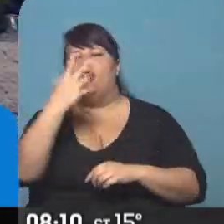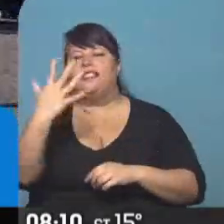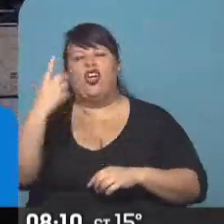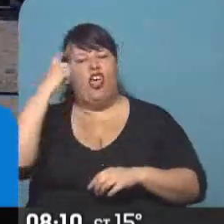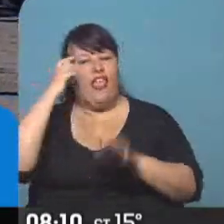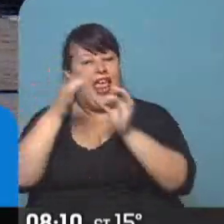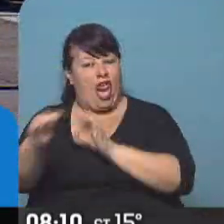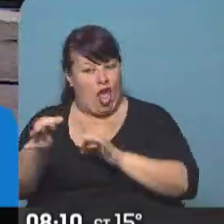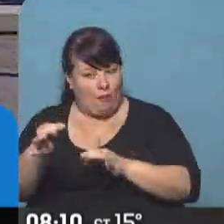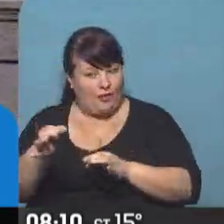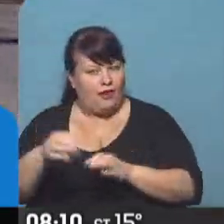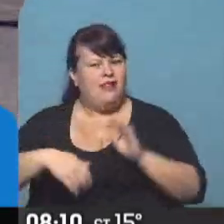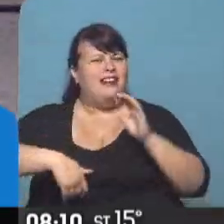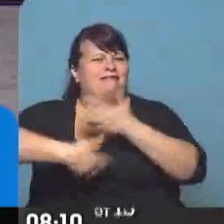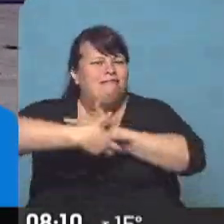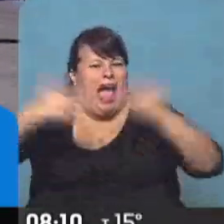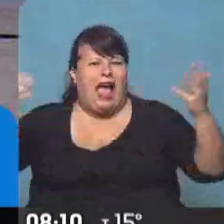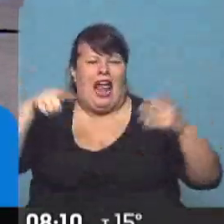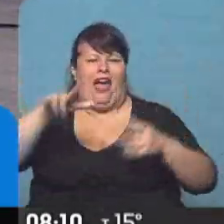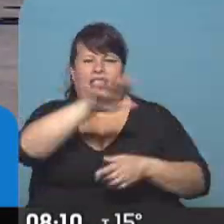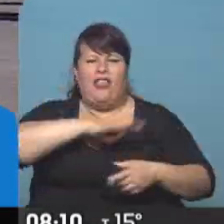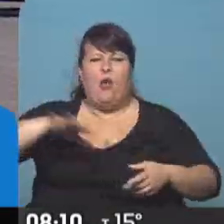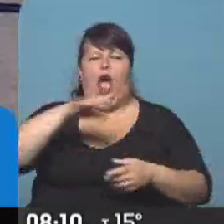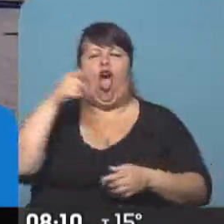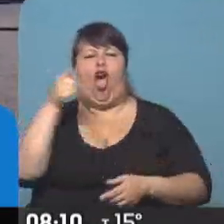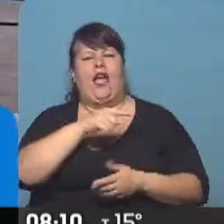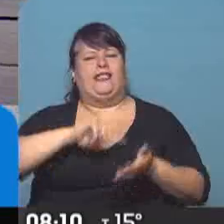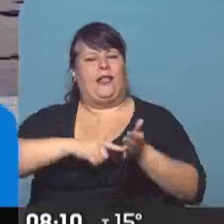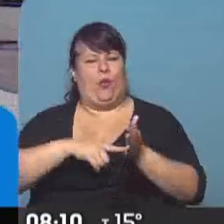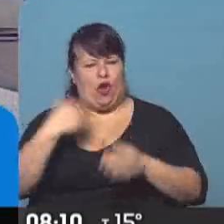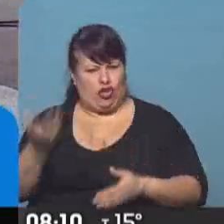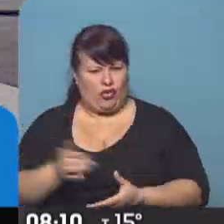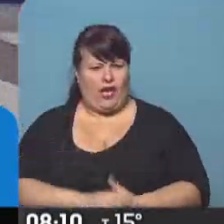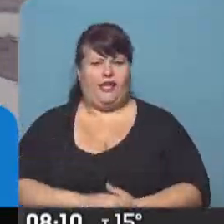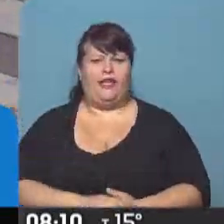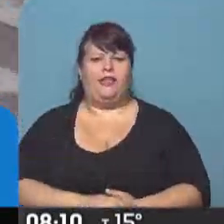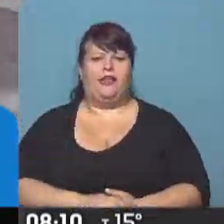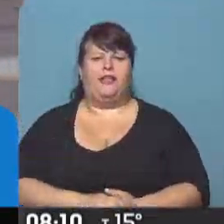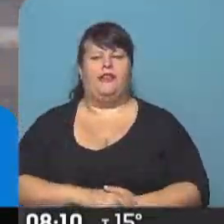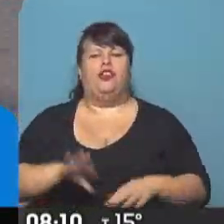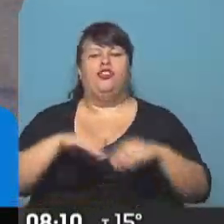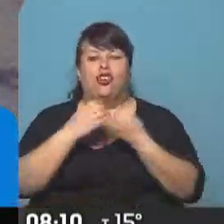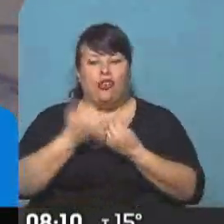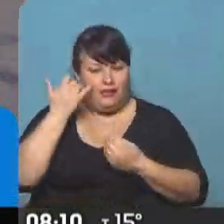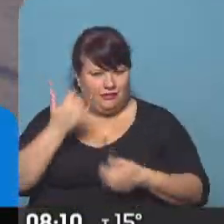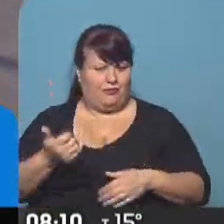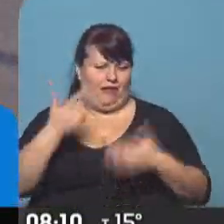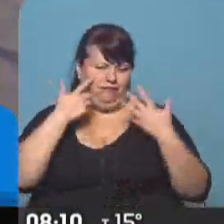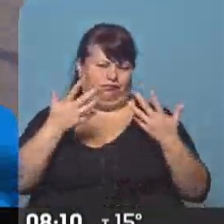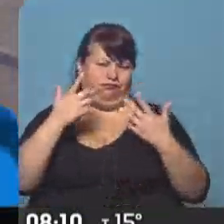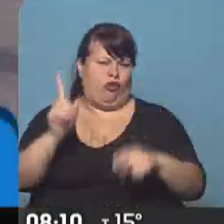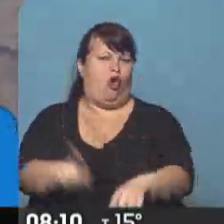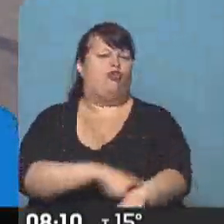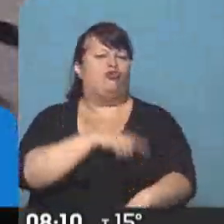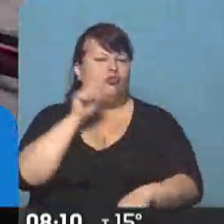10 kilómetros, es el más grande de toda la zona oeste de la provincia de Buenos Aires y ya tiene una larga y conocida